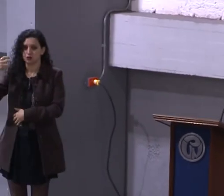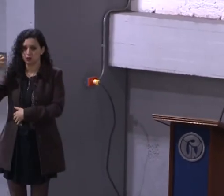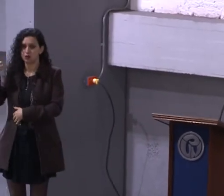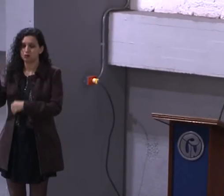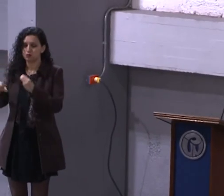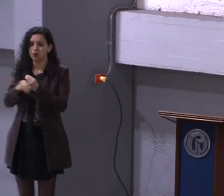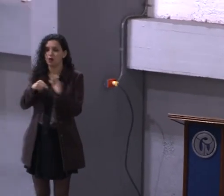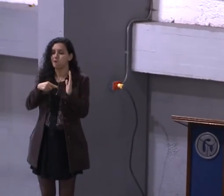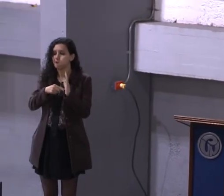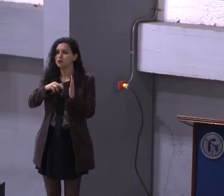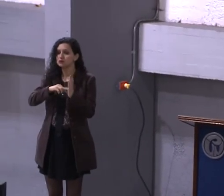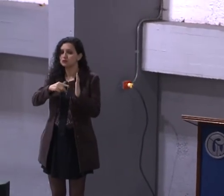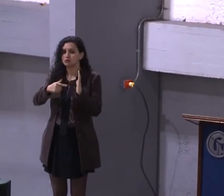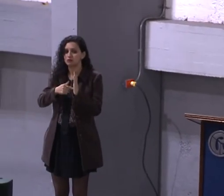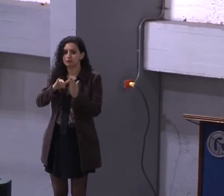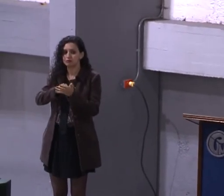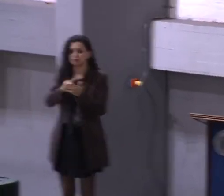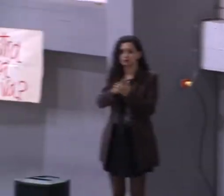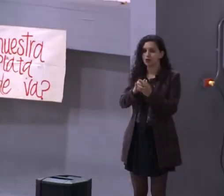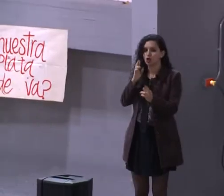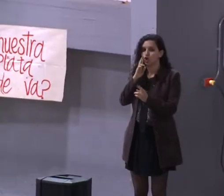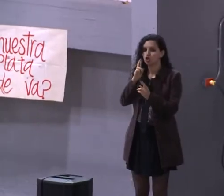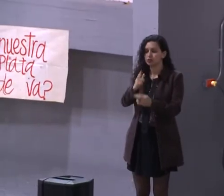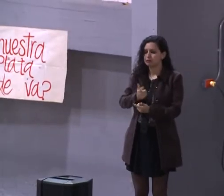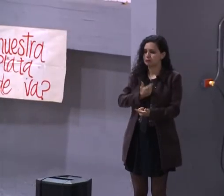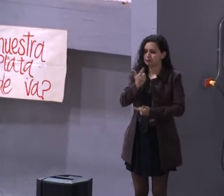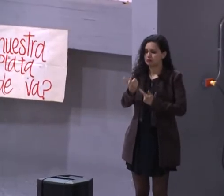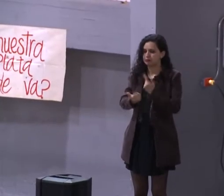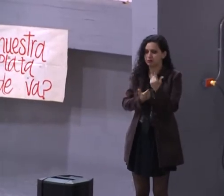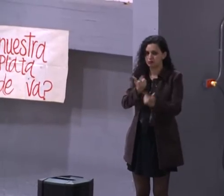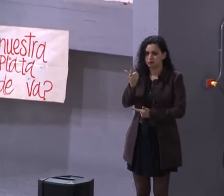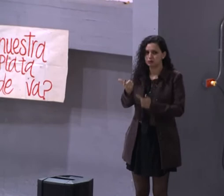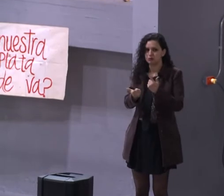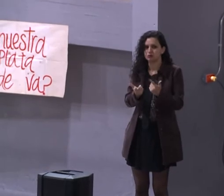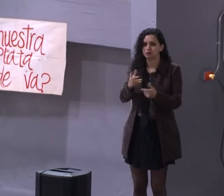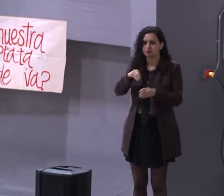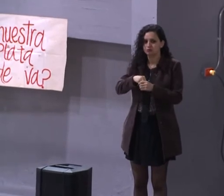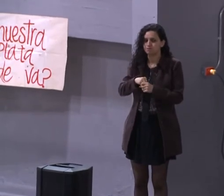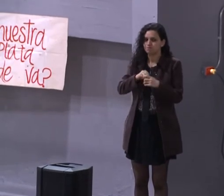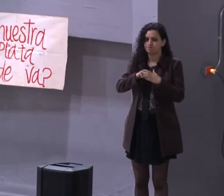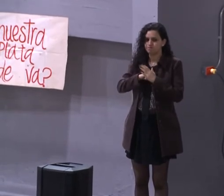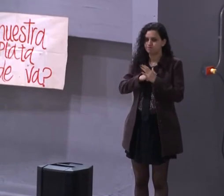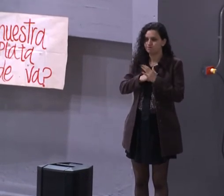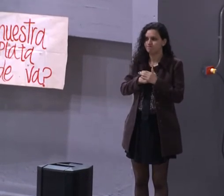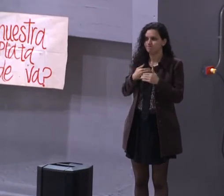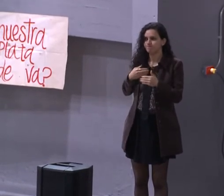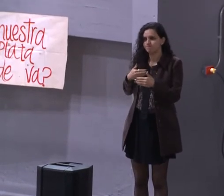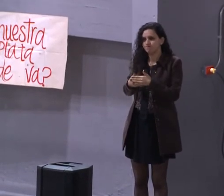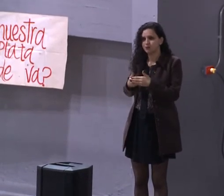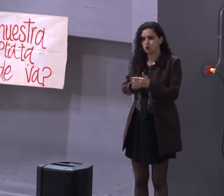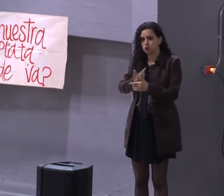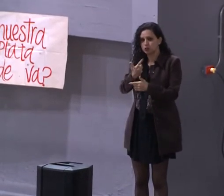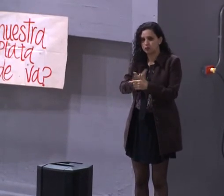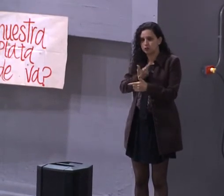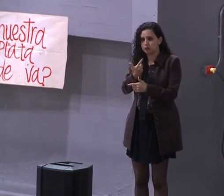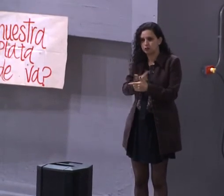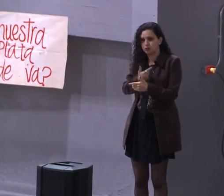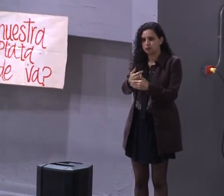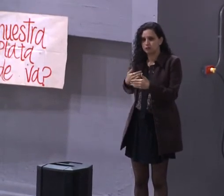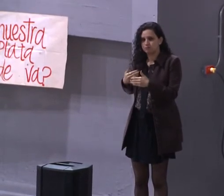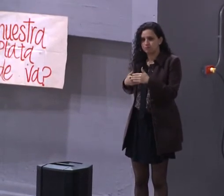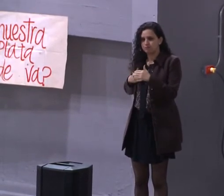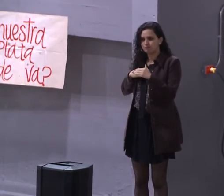que significa reconocer una lucha que venía acumulándose desde el